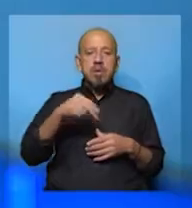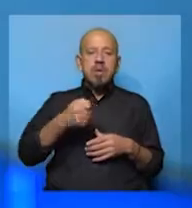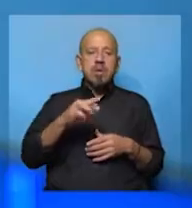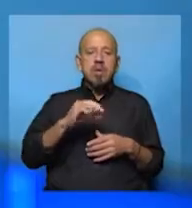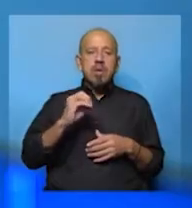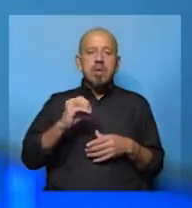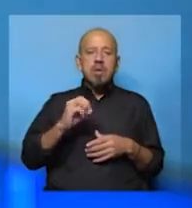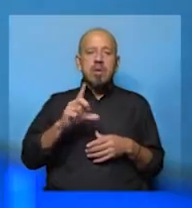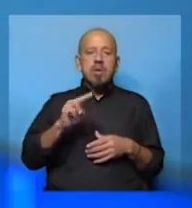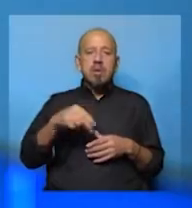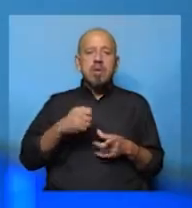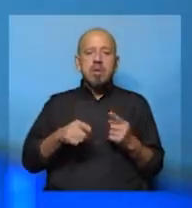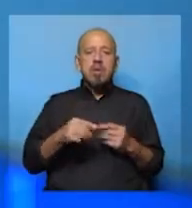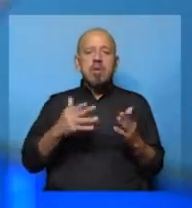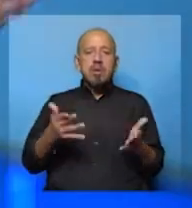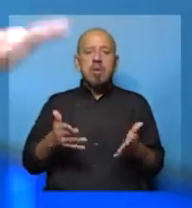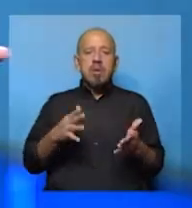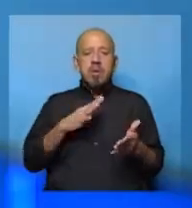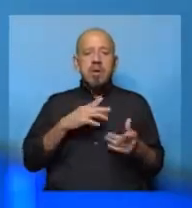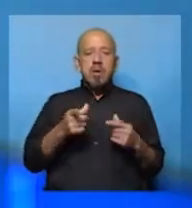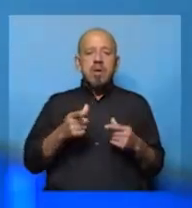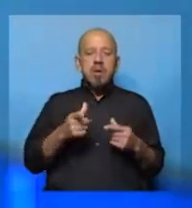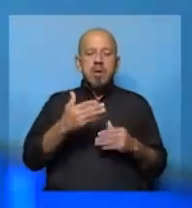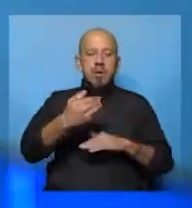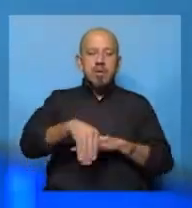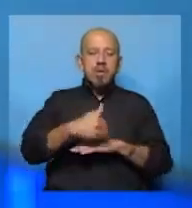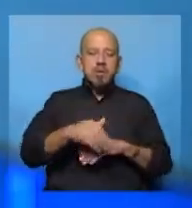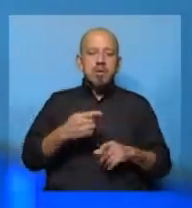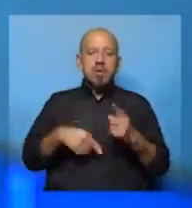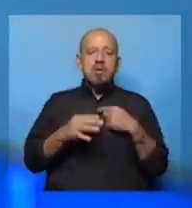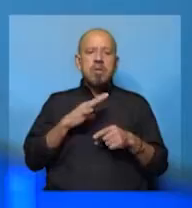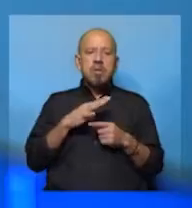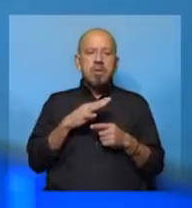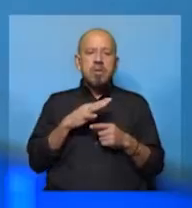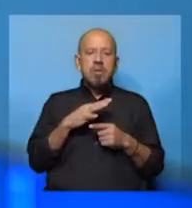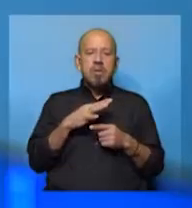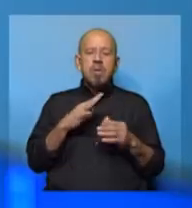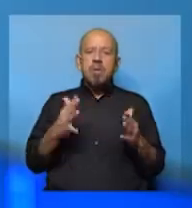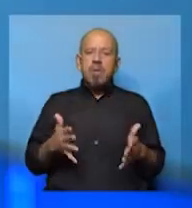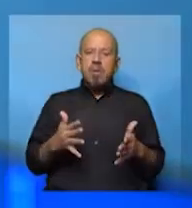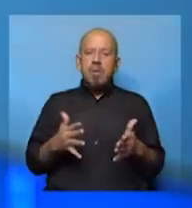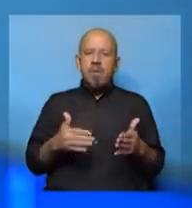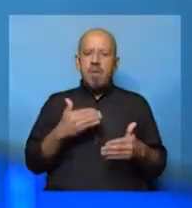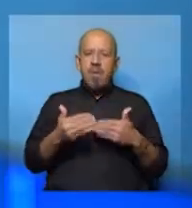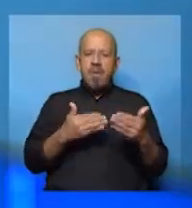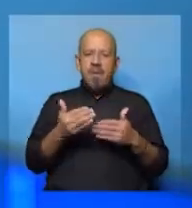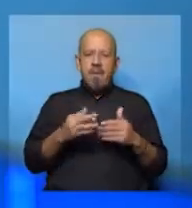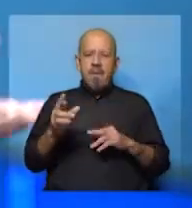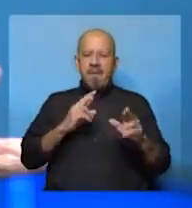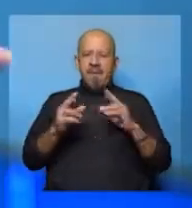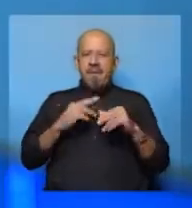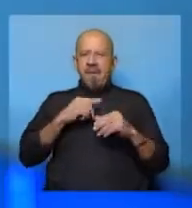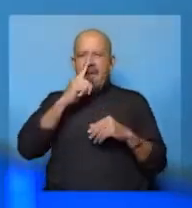eran los reclamos de los vecinos más una calle que había que hacer Entonces hubo unida y vuelta permanente con una respuesta casi